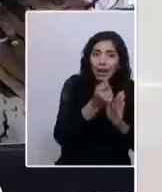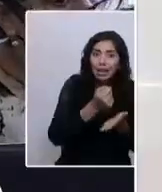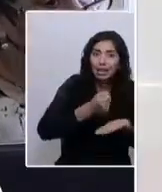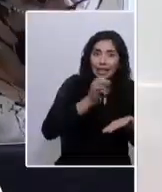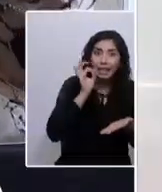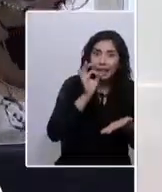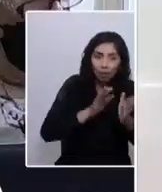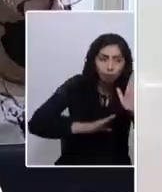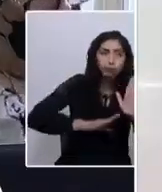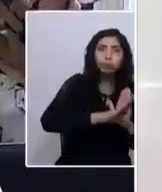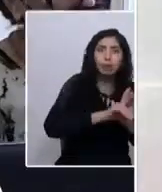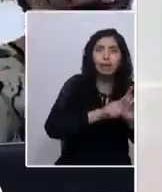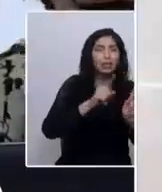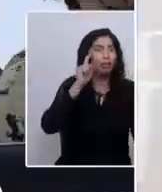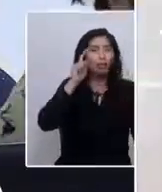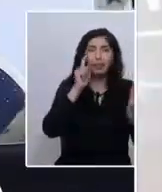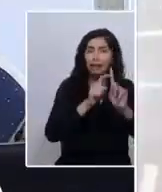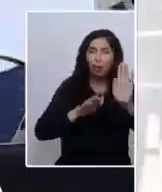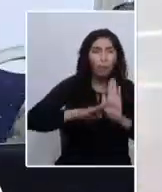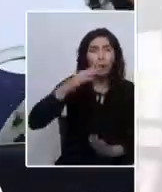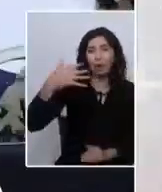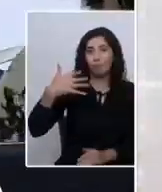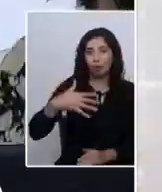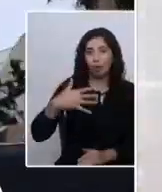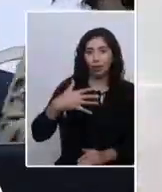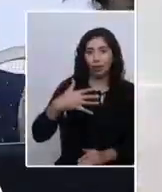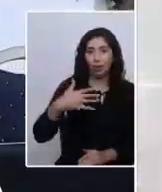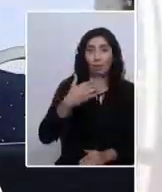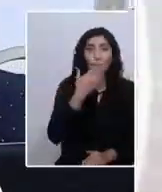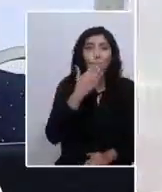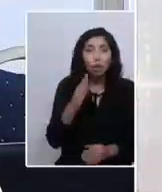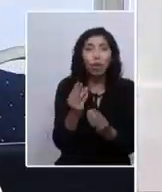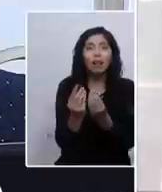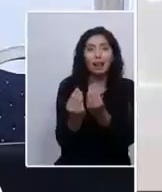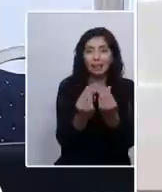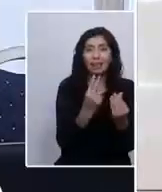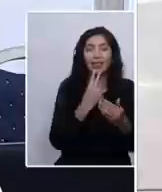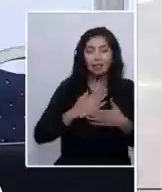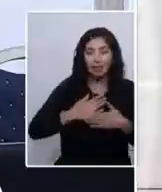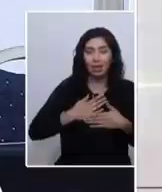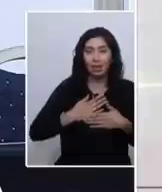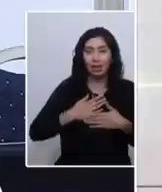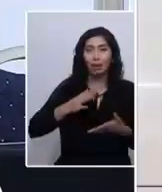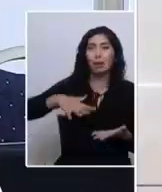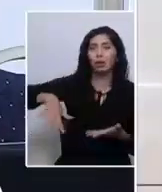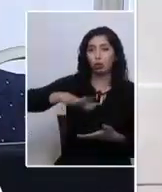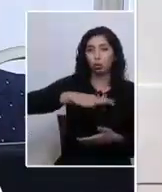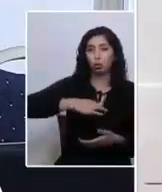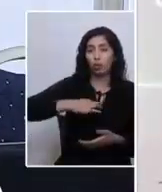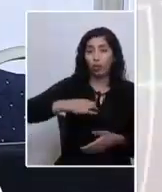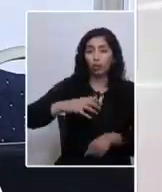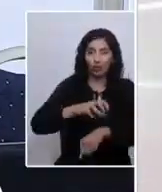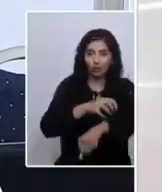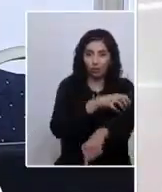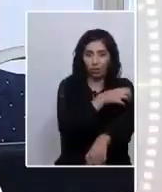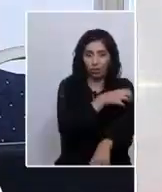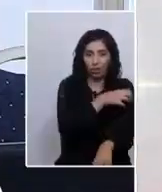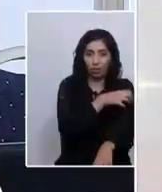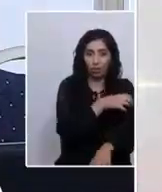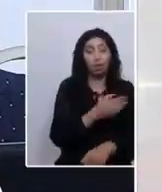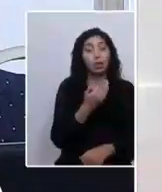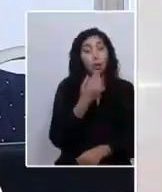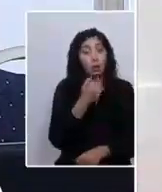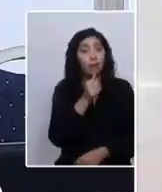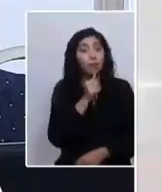a lo que sucedió el día de ayer, una votación donde ellos no estaban conformes con la mayoría de los artículos. Sin embargo, pasaron prácticamente, bueno, la mayoría,